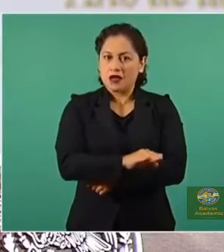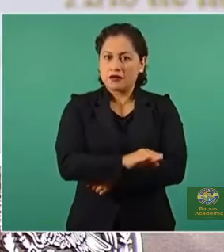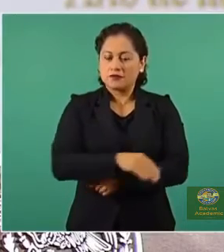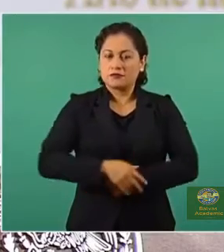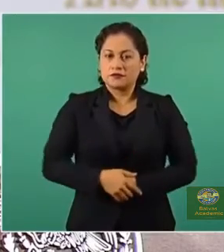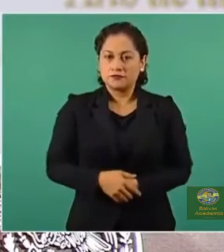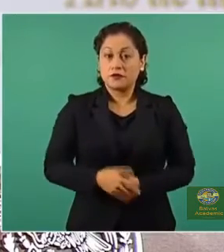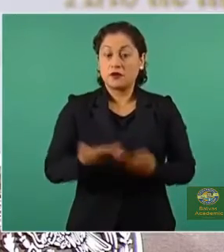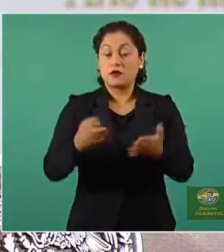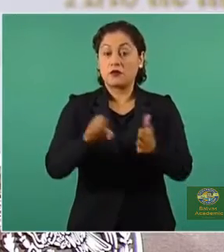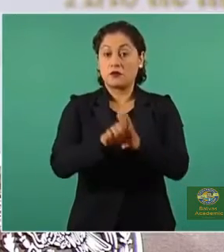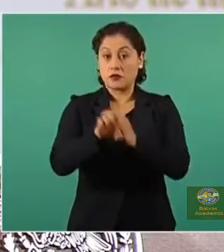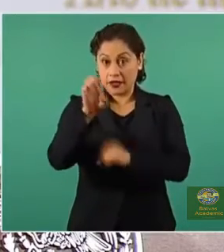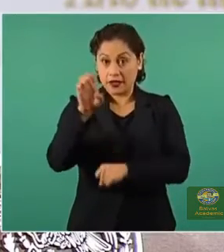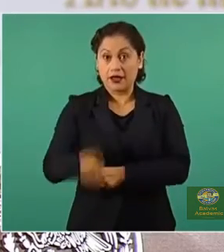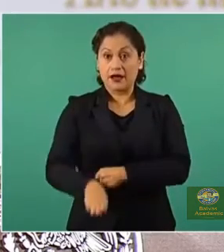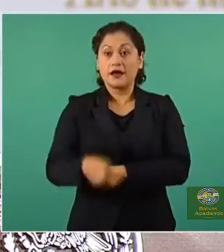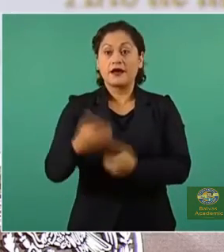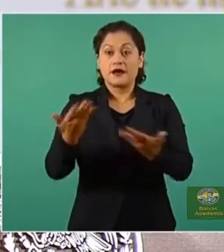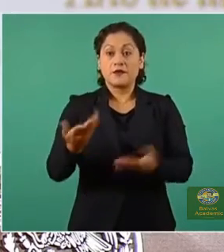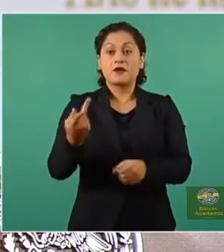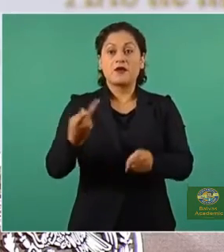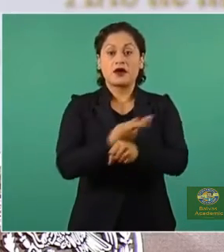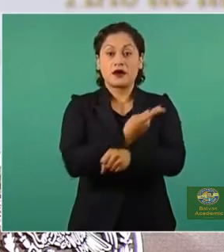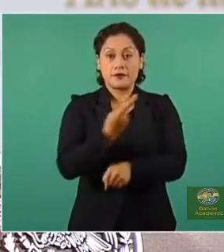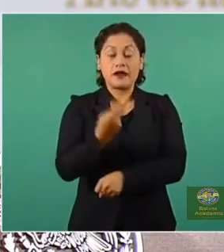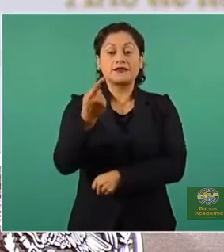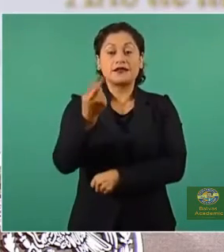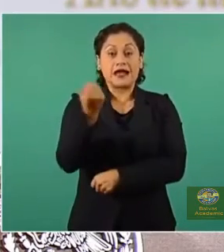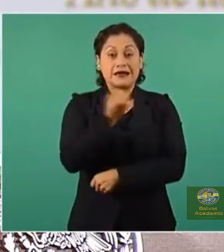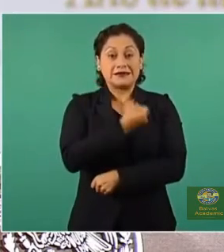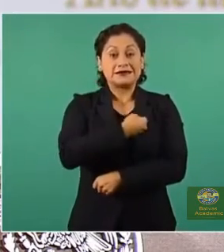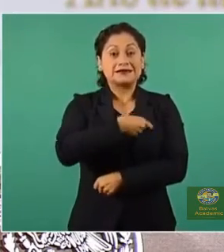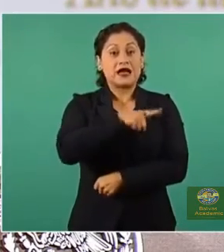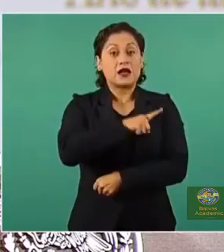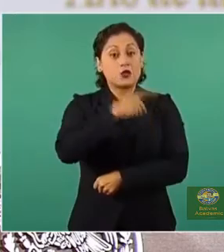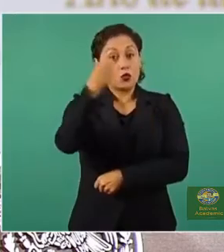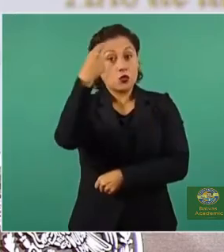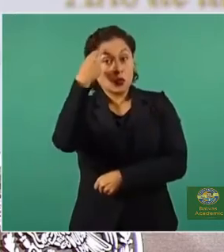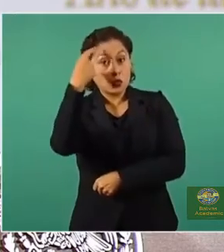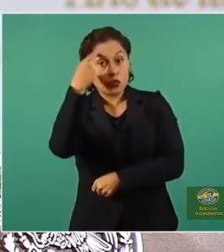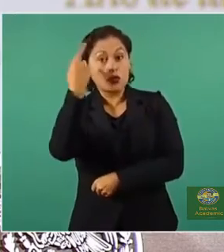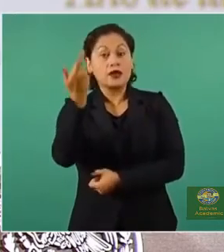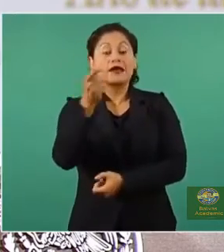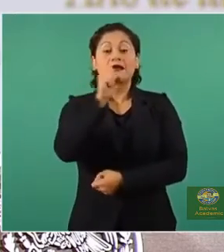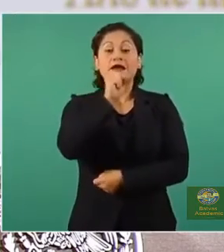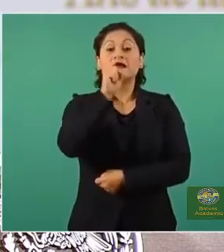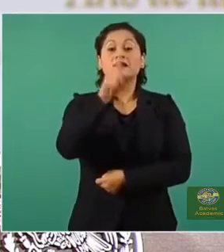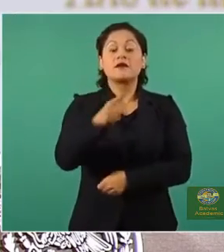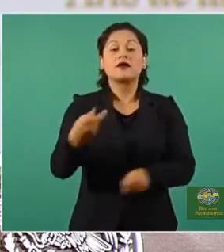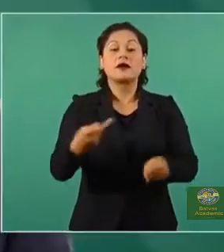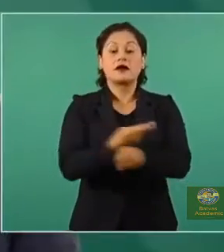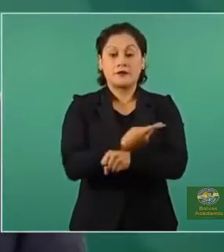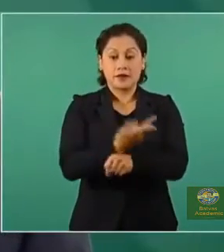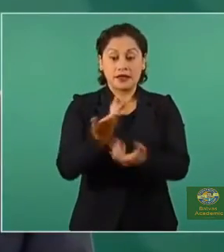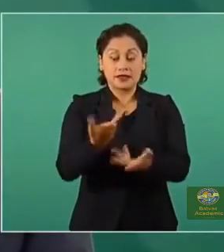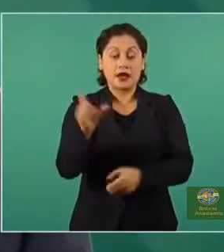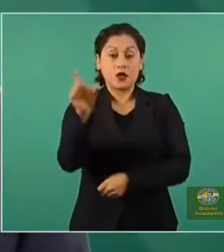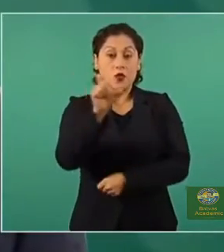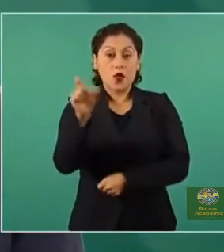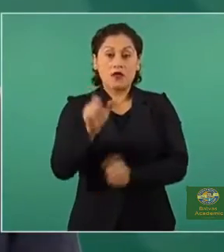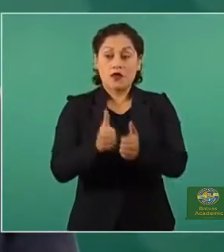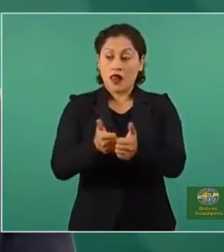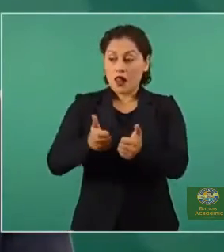etapas de desarrollo y salud mental por falta de convivencia comunitaria y por segregación social, afectación